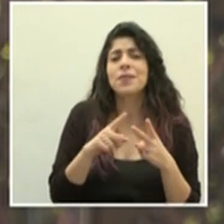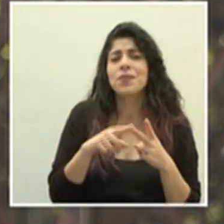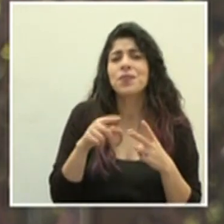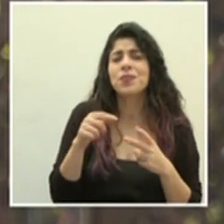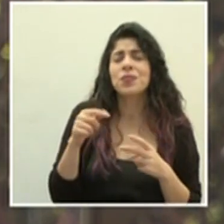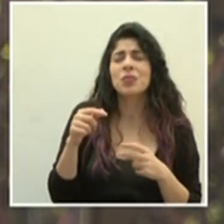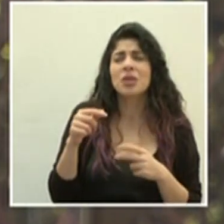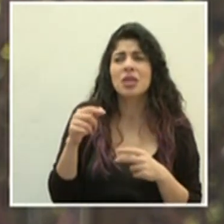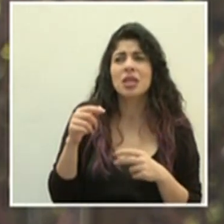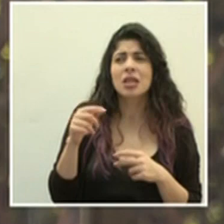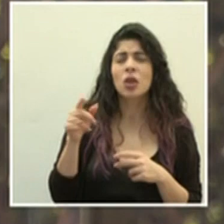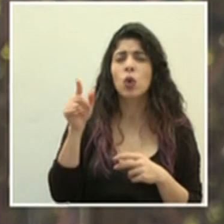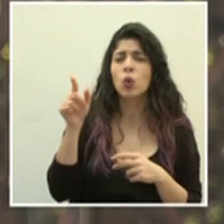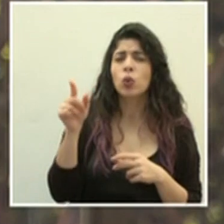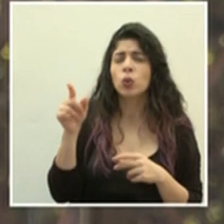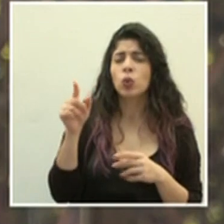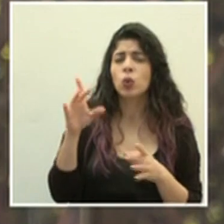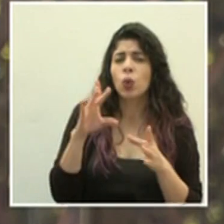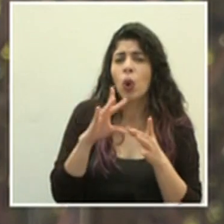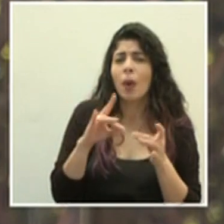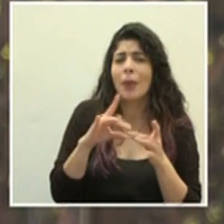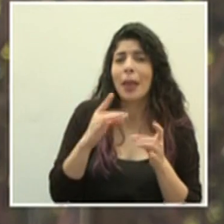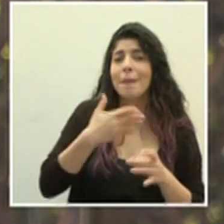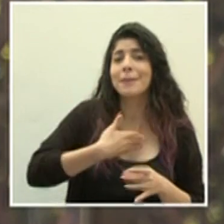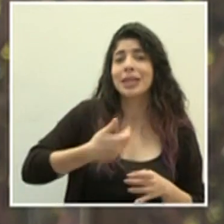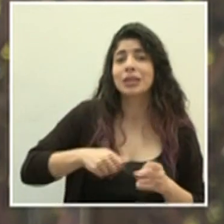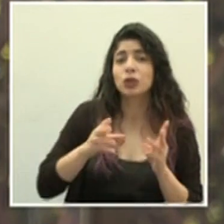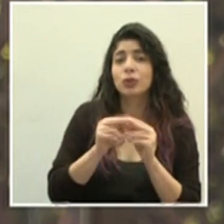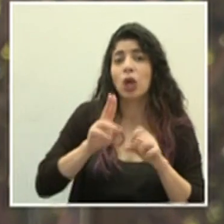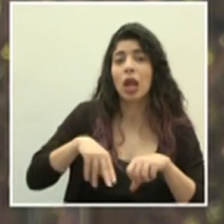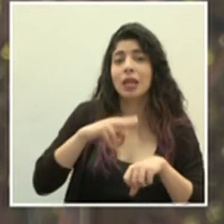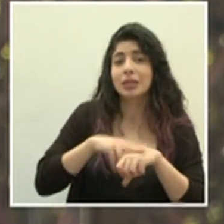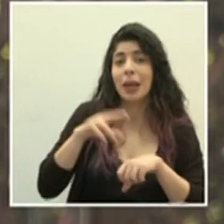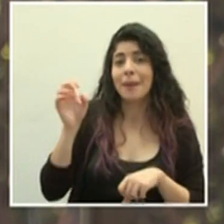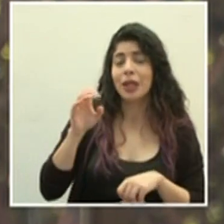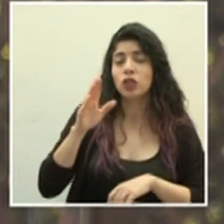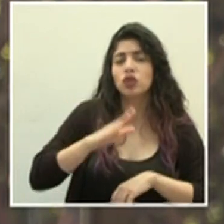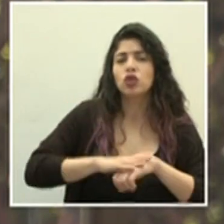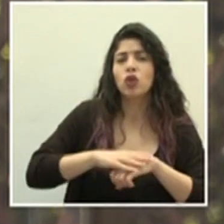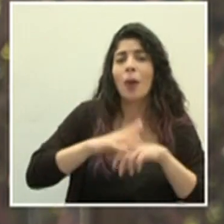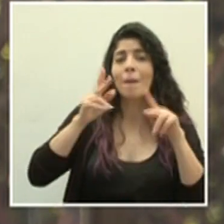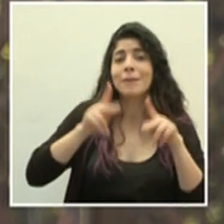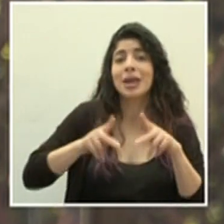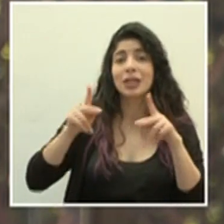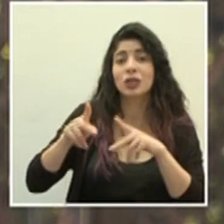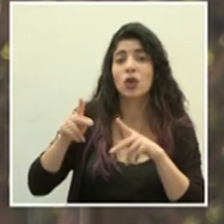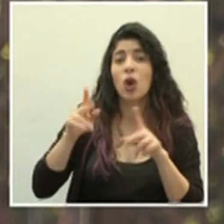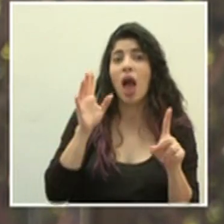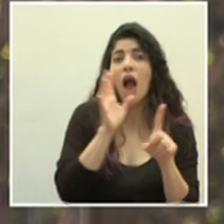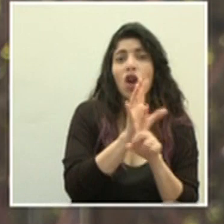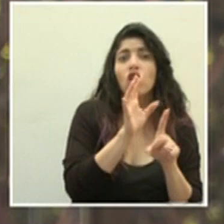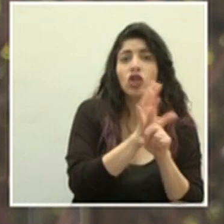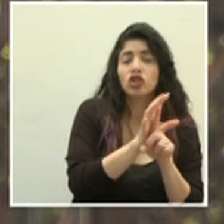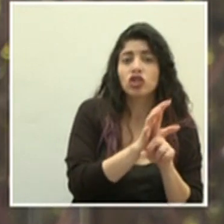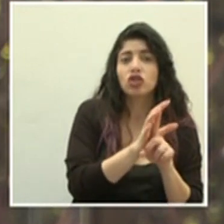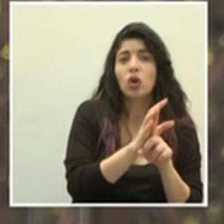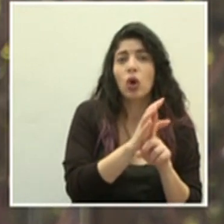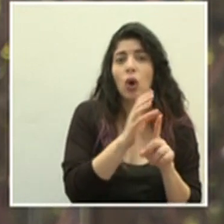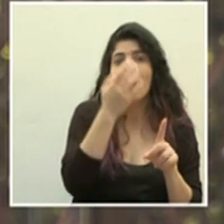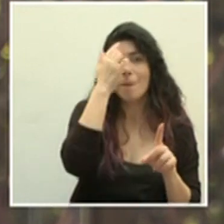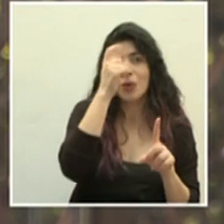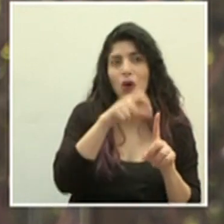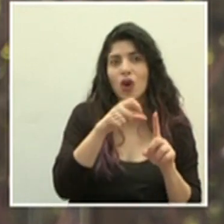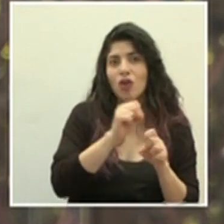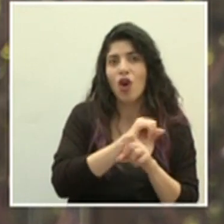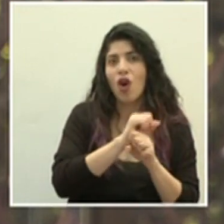escuchar, por ejemplo, lo que comentaba el presidente de la Comisión Nacional de Emergencias sobre las personas acosadas por ser pacientes de la